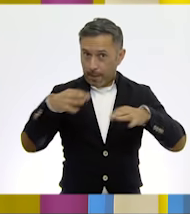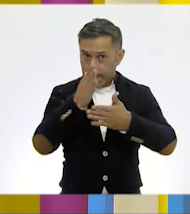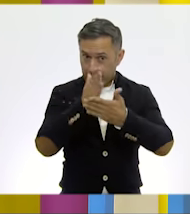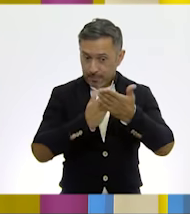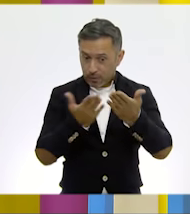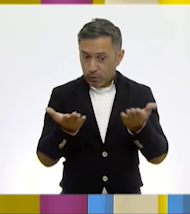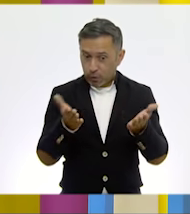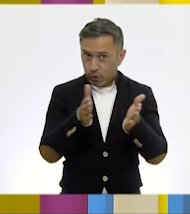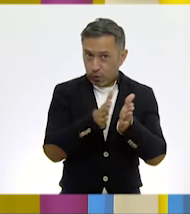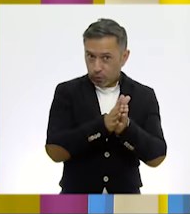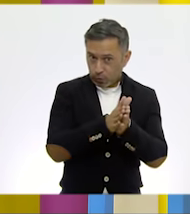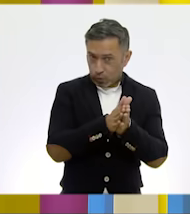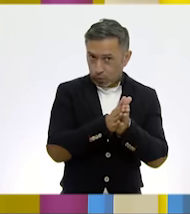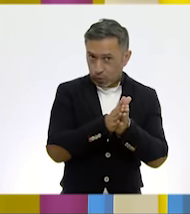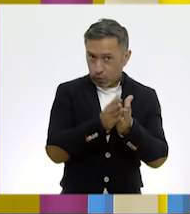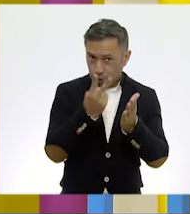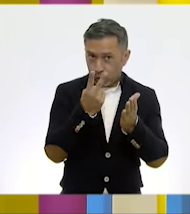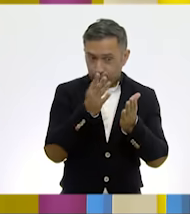víptico.